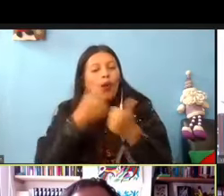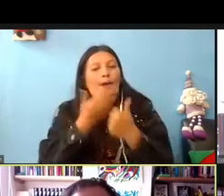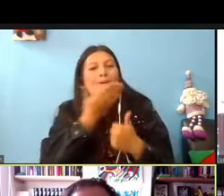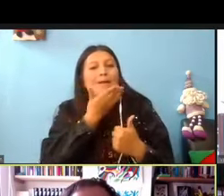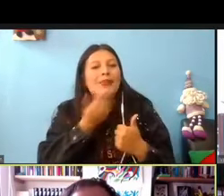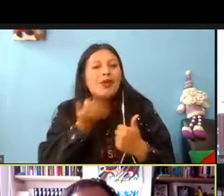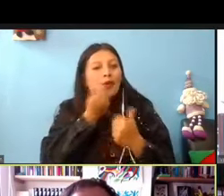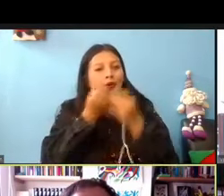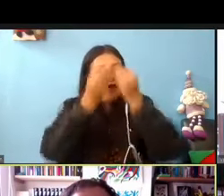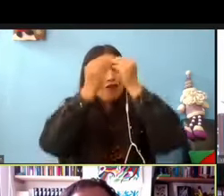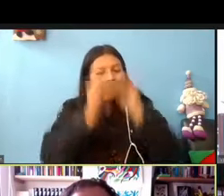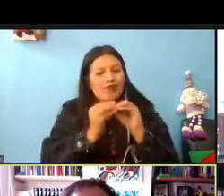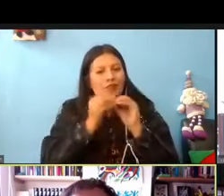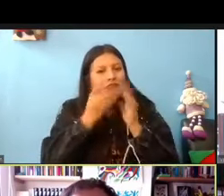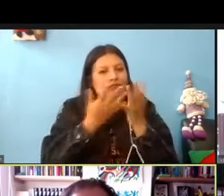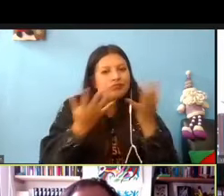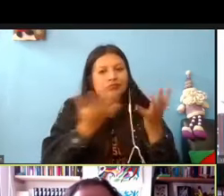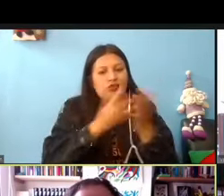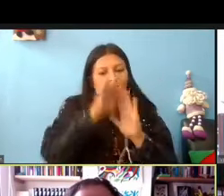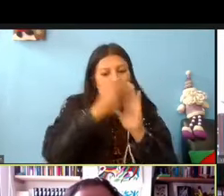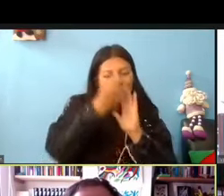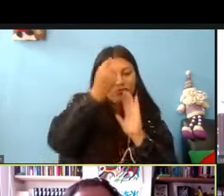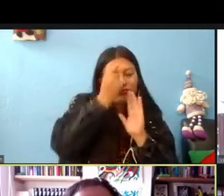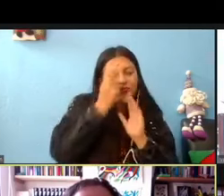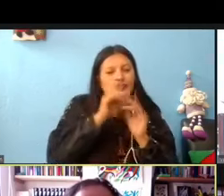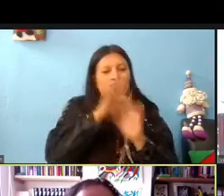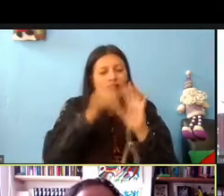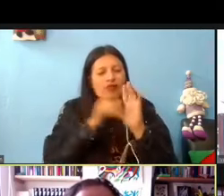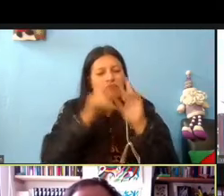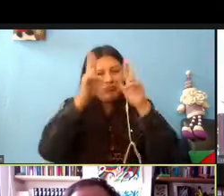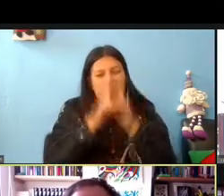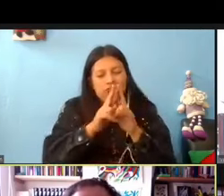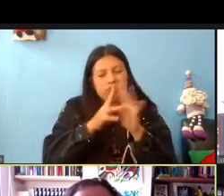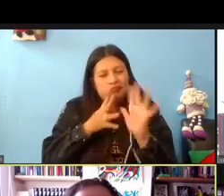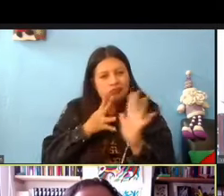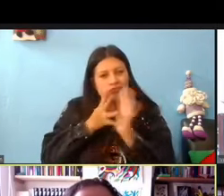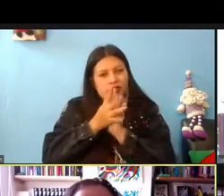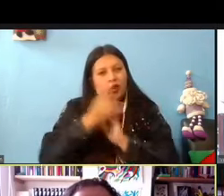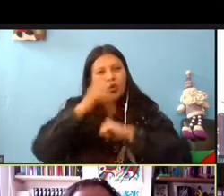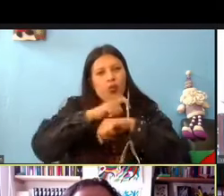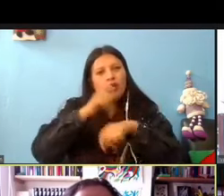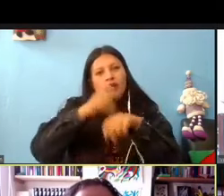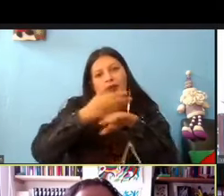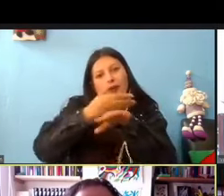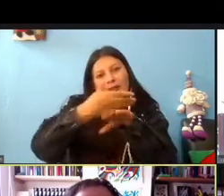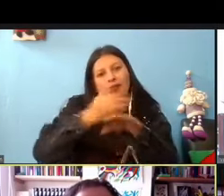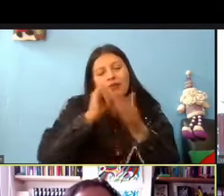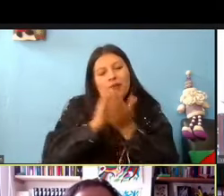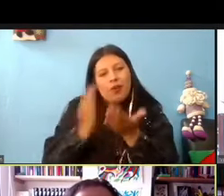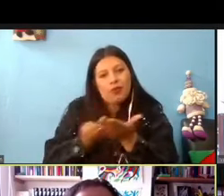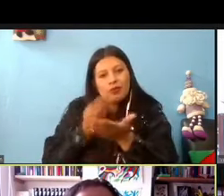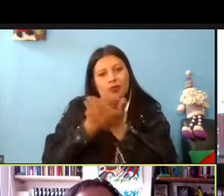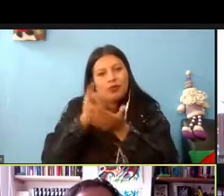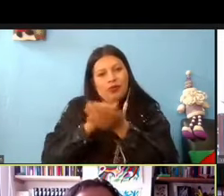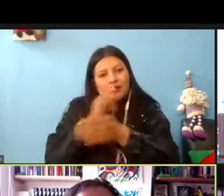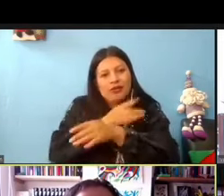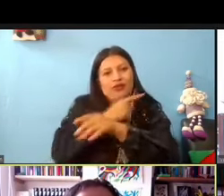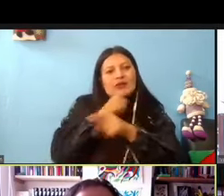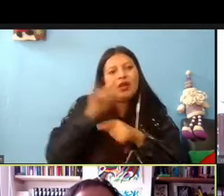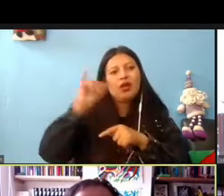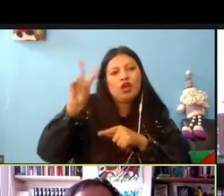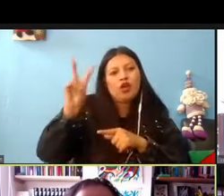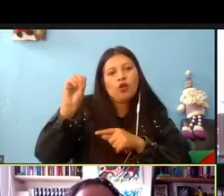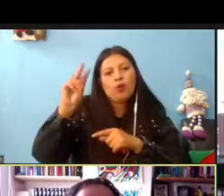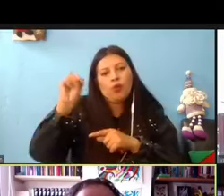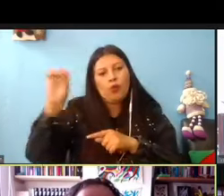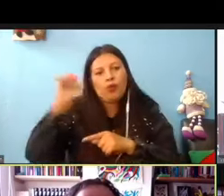forma de darle salida a estas memorias, a estas relatorías. En algunos momentos también, pues la propuesta que nos hacía Ivonne de la revista